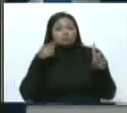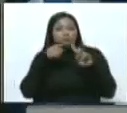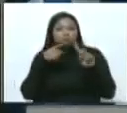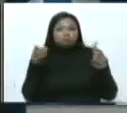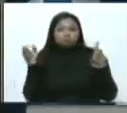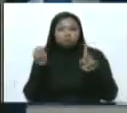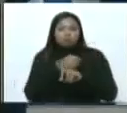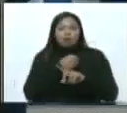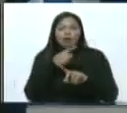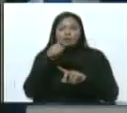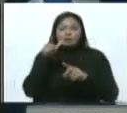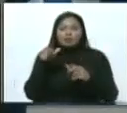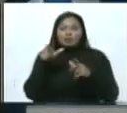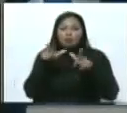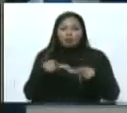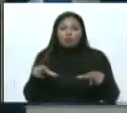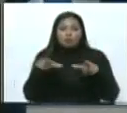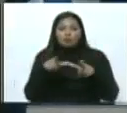golpes contra estas mafias,